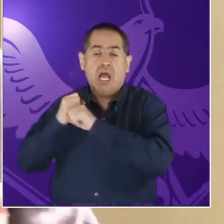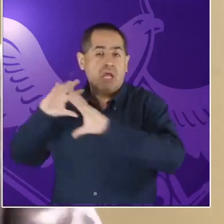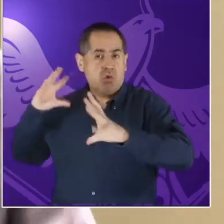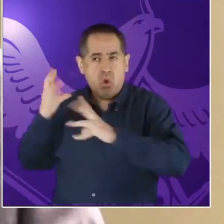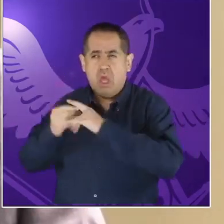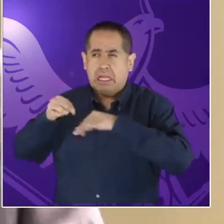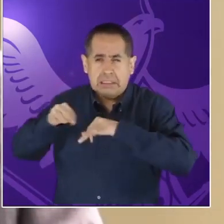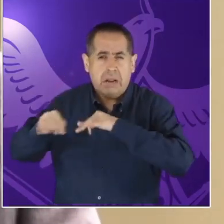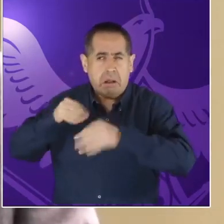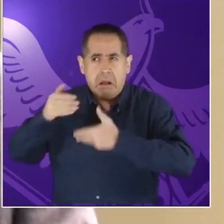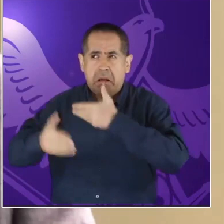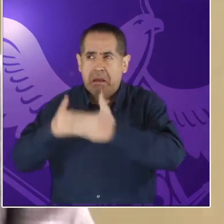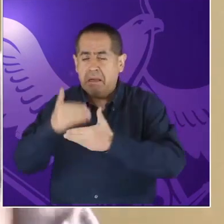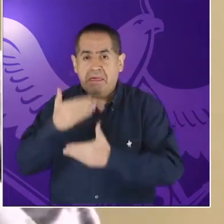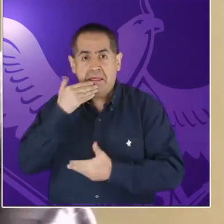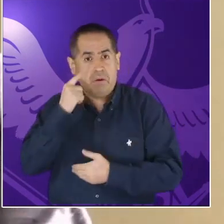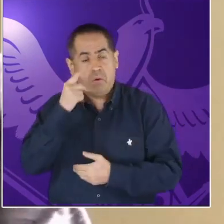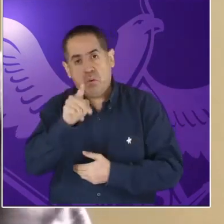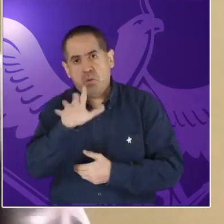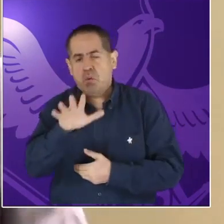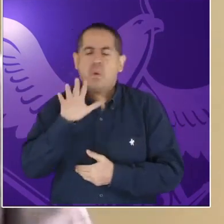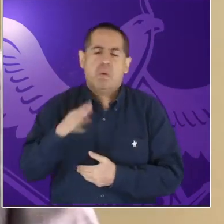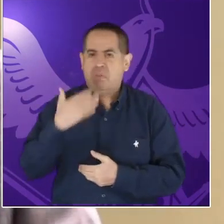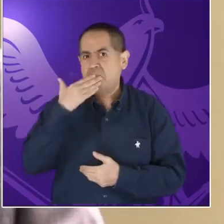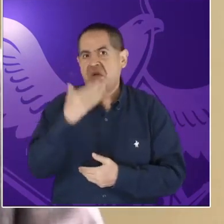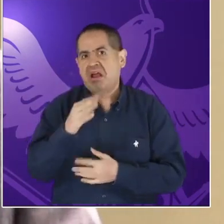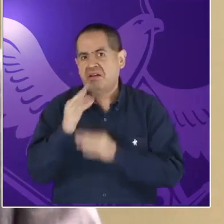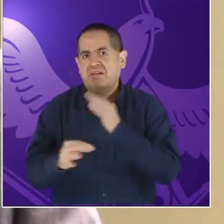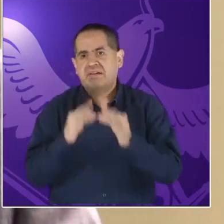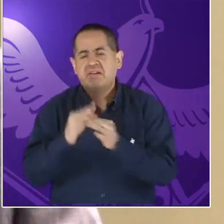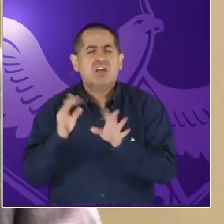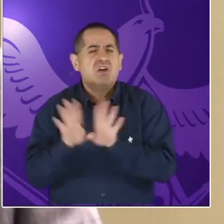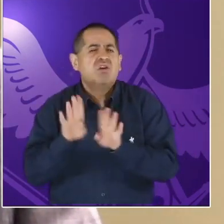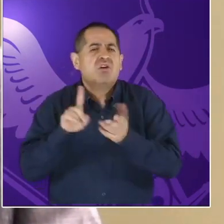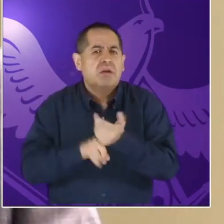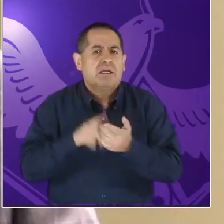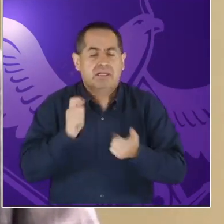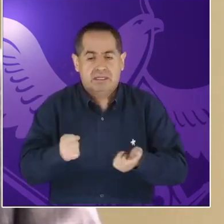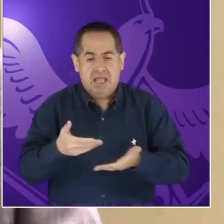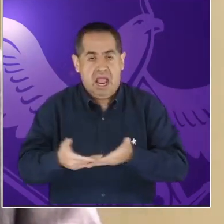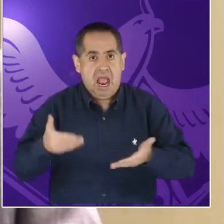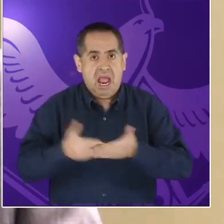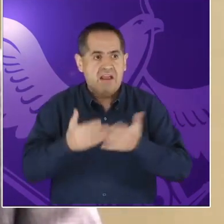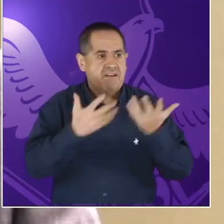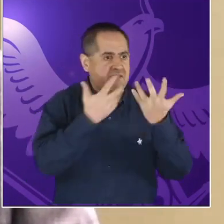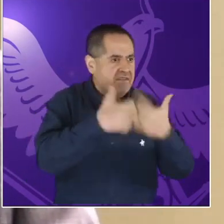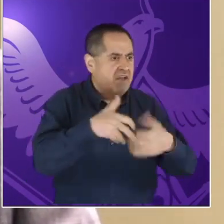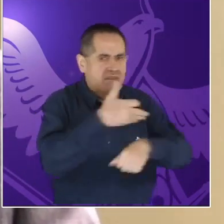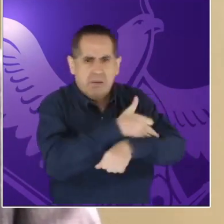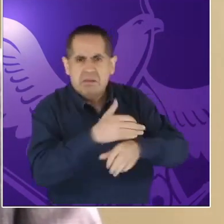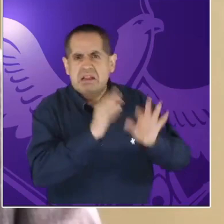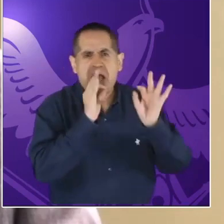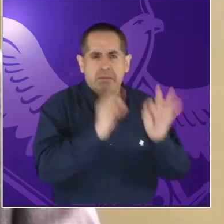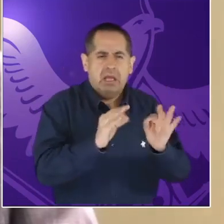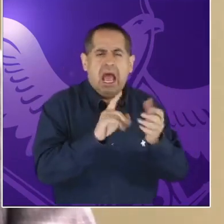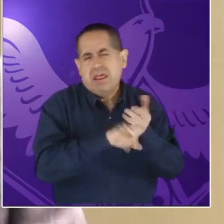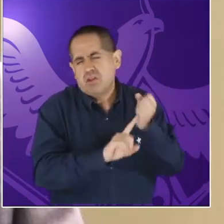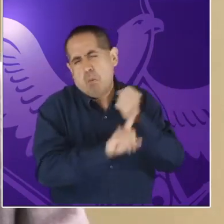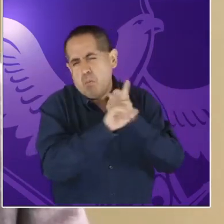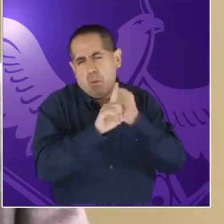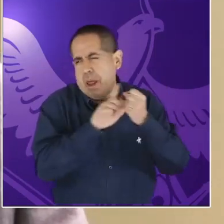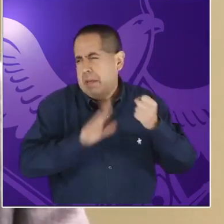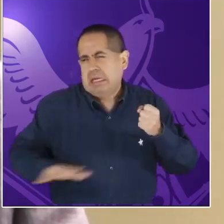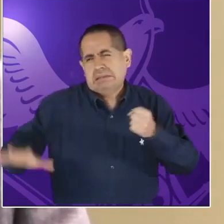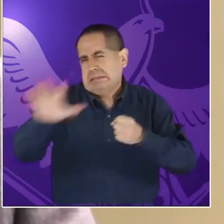estos años de trabajo, bueno, pues se pueden evidenciar en la manera en que hay funcionalidad familiar, con